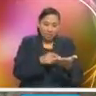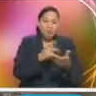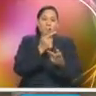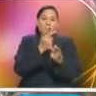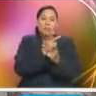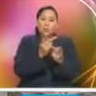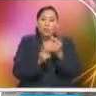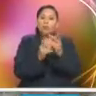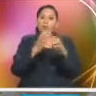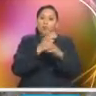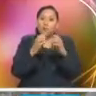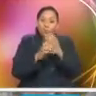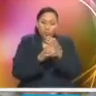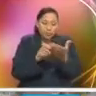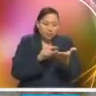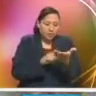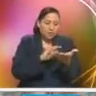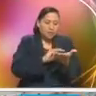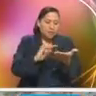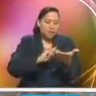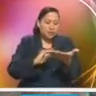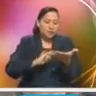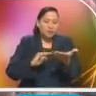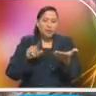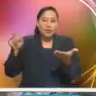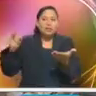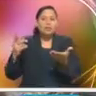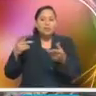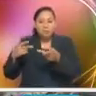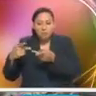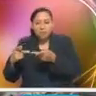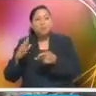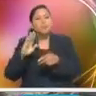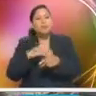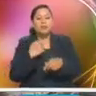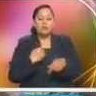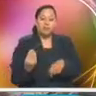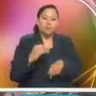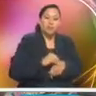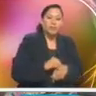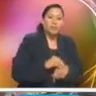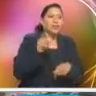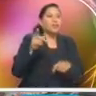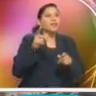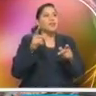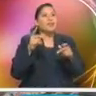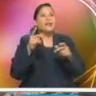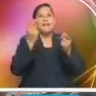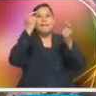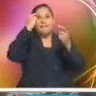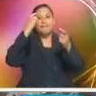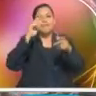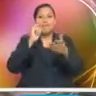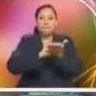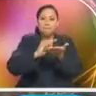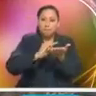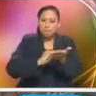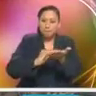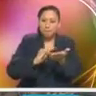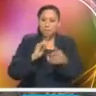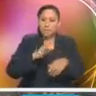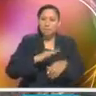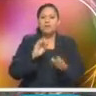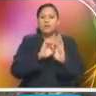todo aquello que ha sido extraído de lo que nosotros vamos publicando. Tan sencillo como poner un